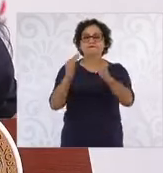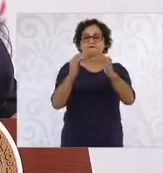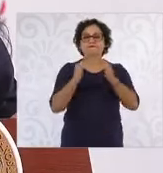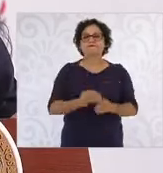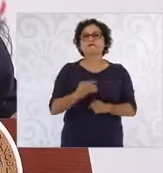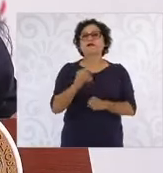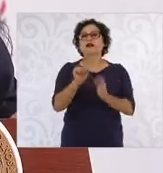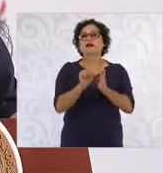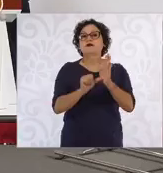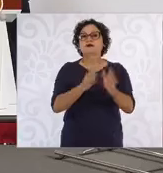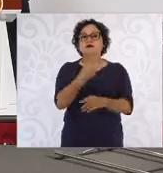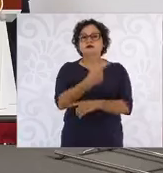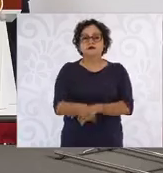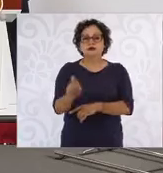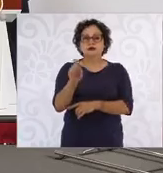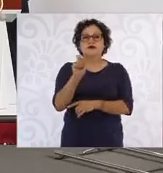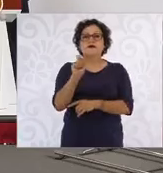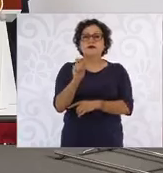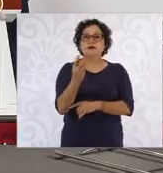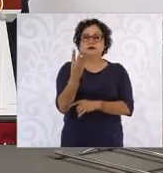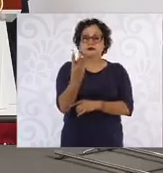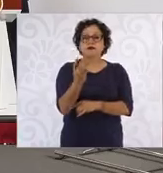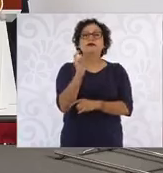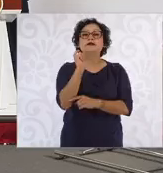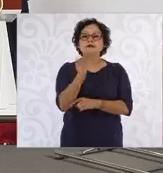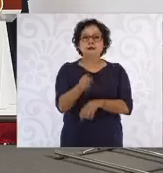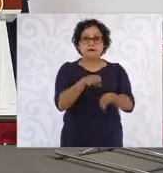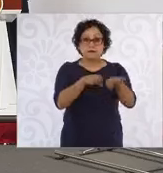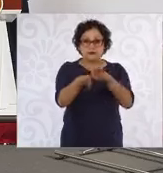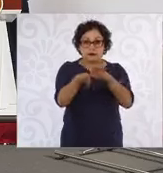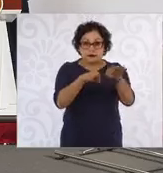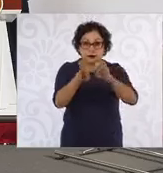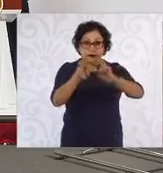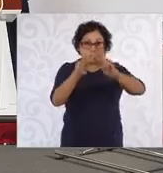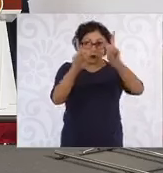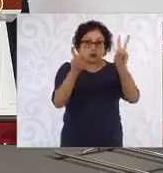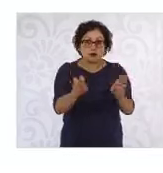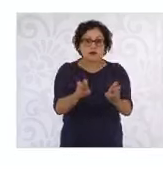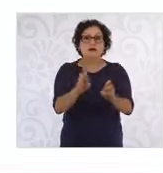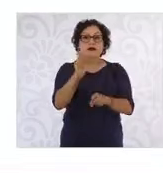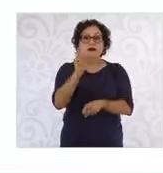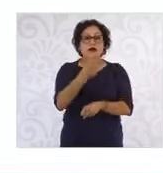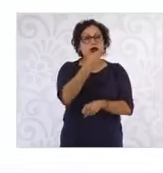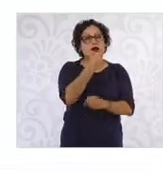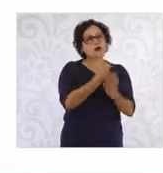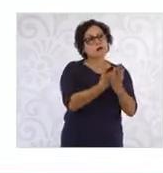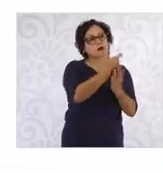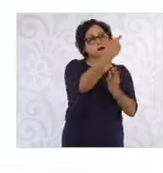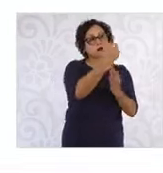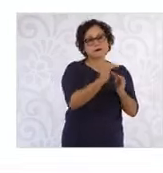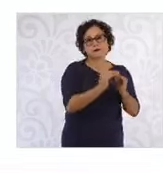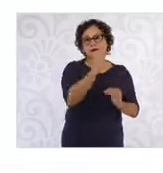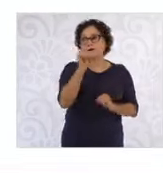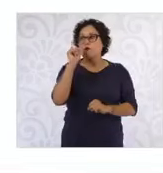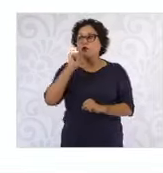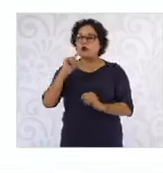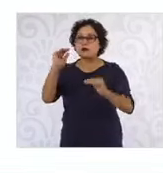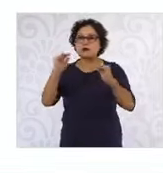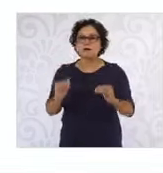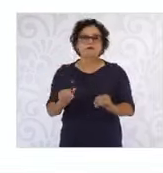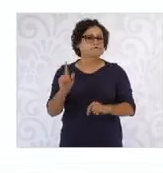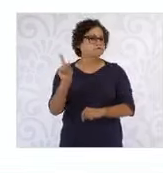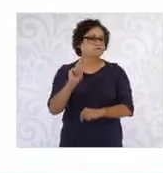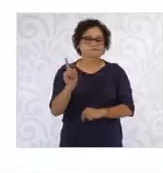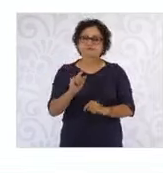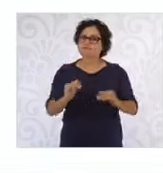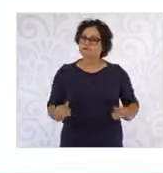salarial, se prohíbe la brecha salarial por razones de género, en esta lógica de a trabajo igual,